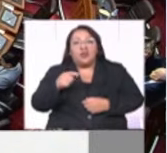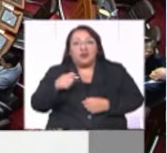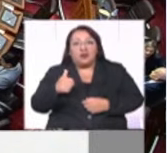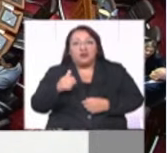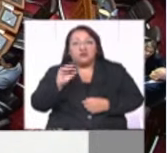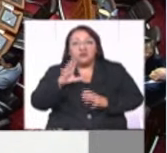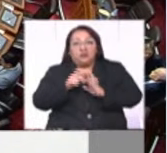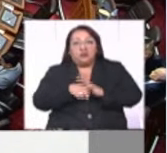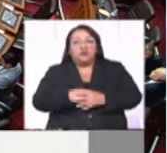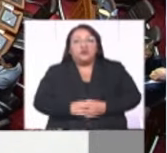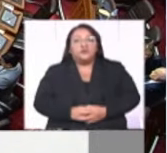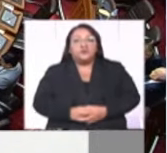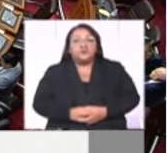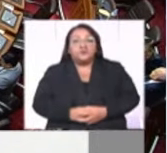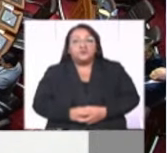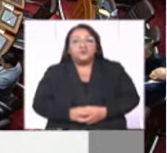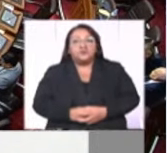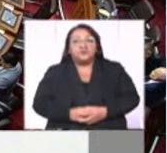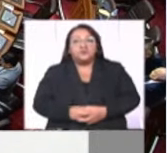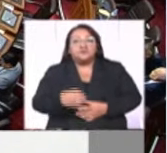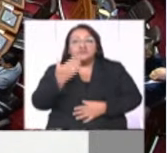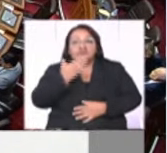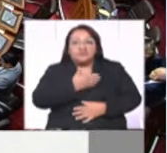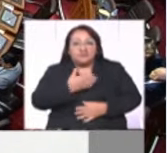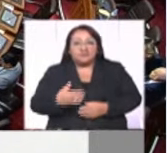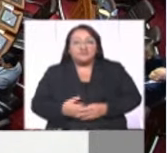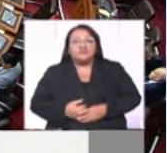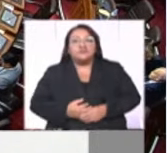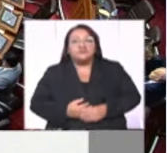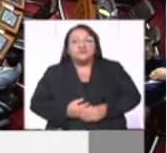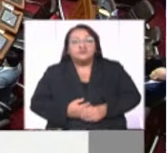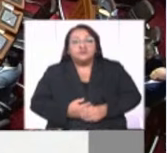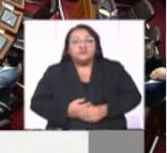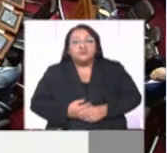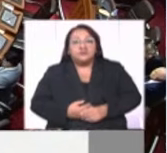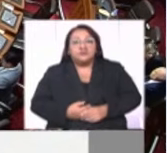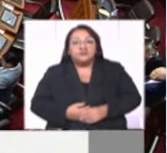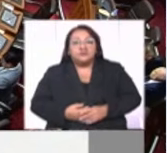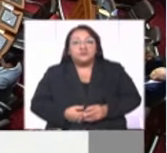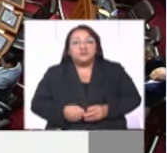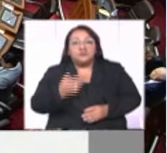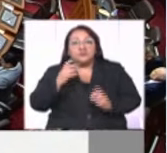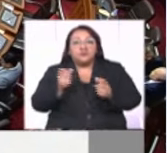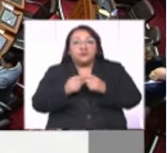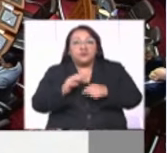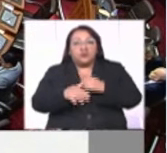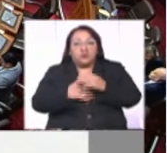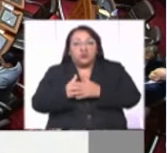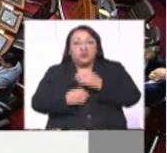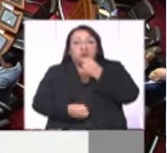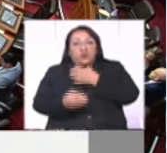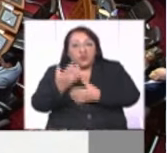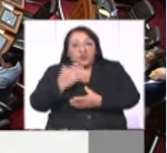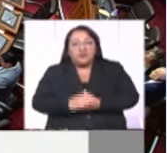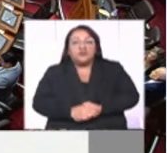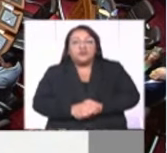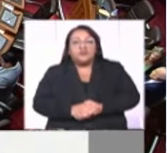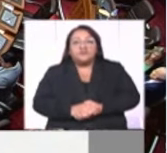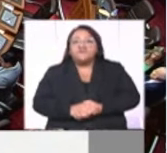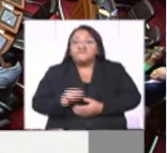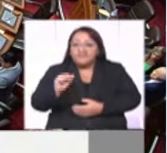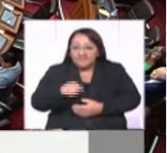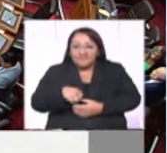por 5 minutos. Muchas gracias, señor presidente, colegas congresistas, muy buenos días con todos. En